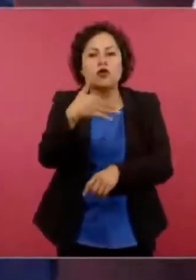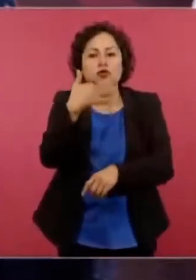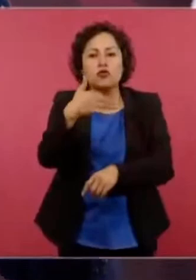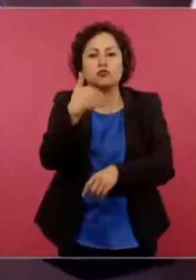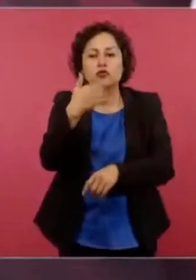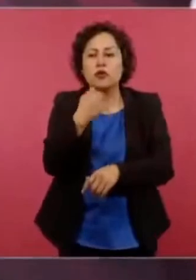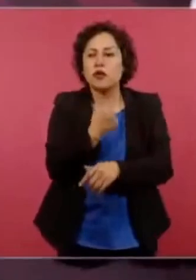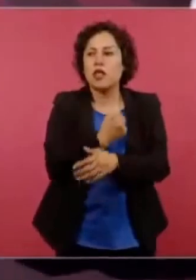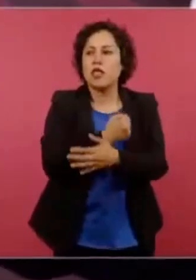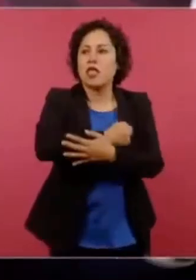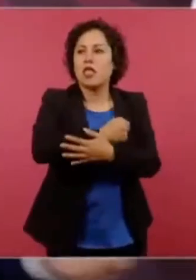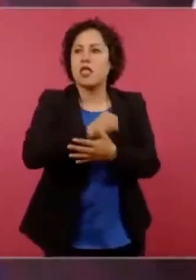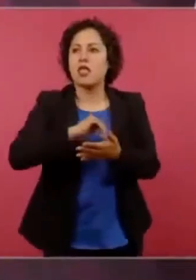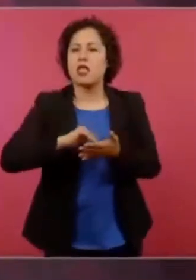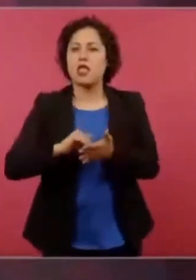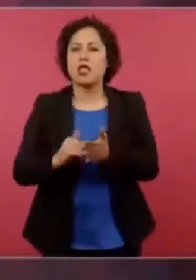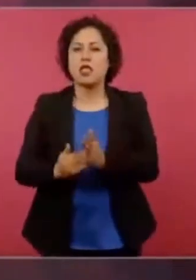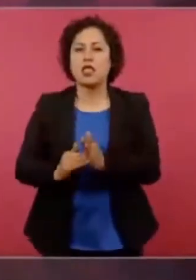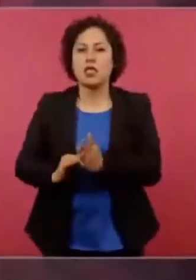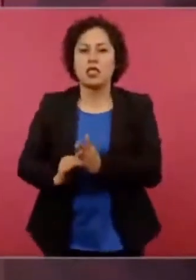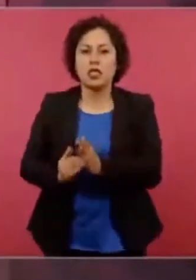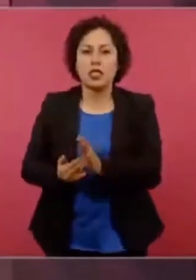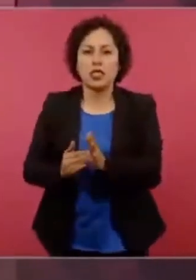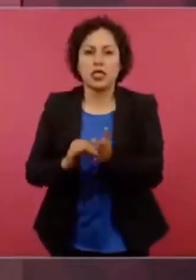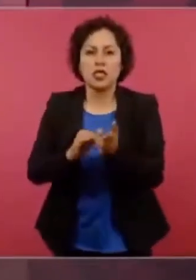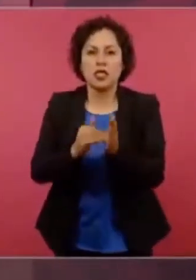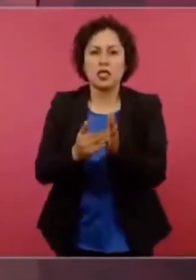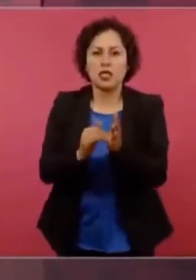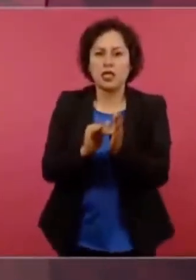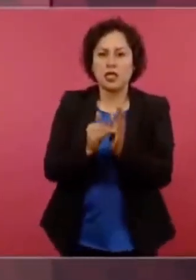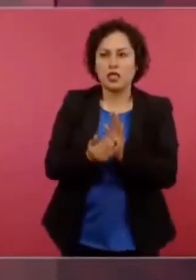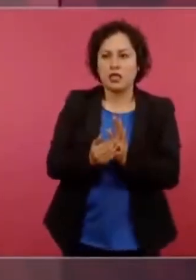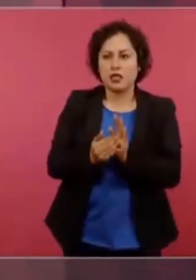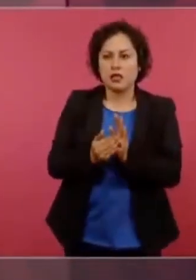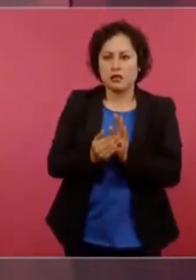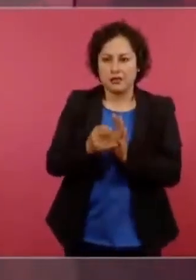pues no se puede mantener en secreto.